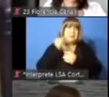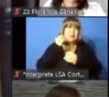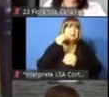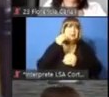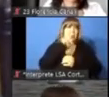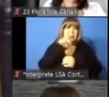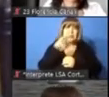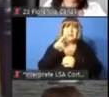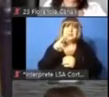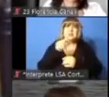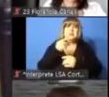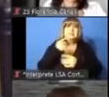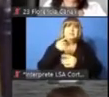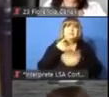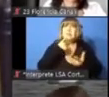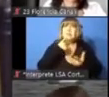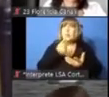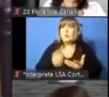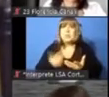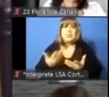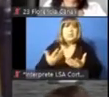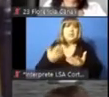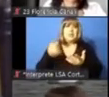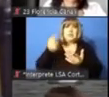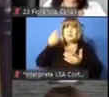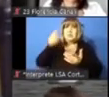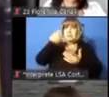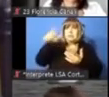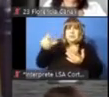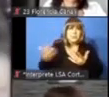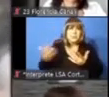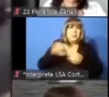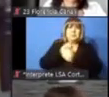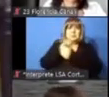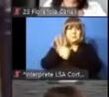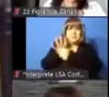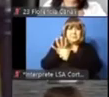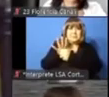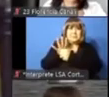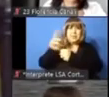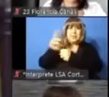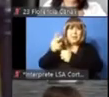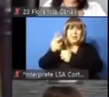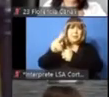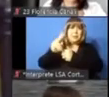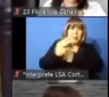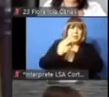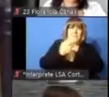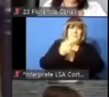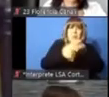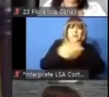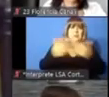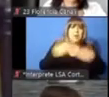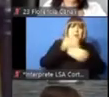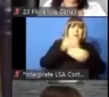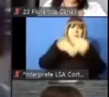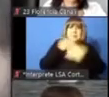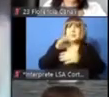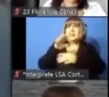mucha tristeza cómo esta enfermedad se ha llevado a gente conocida, parientes,